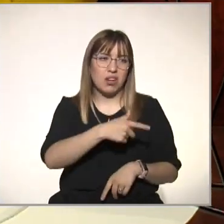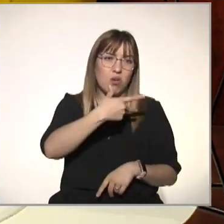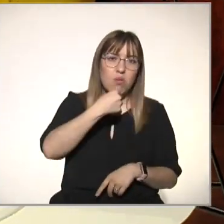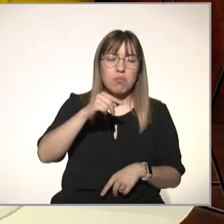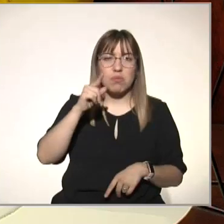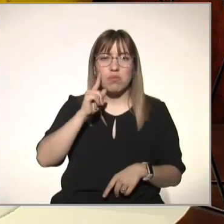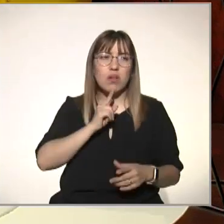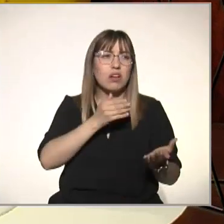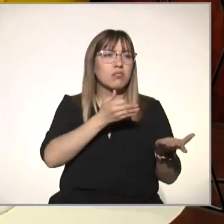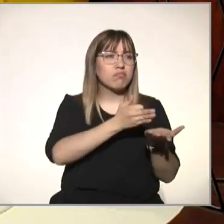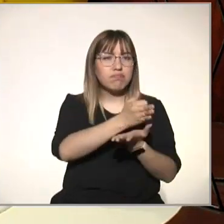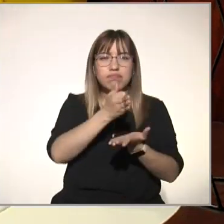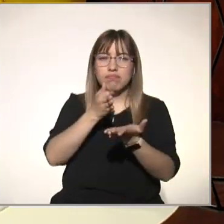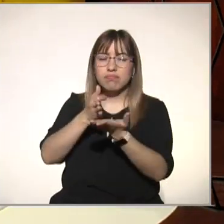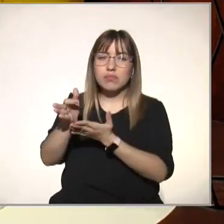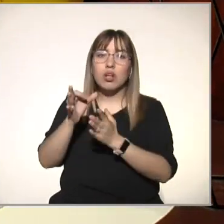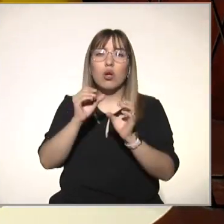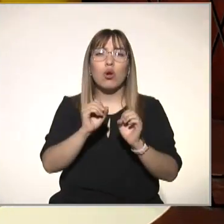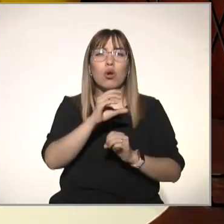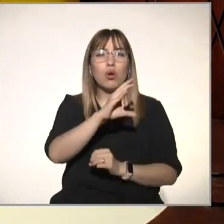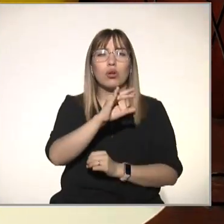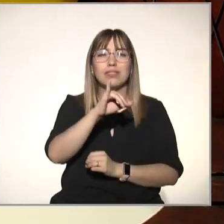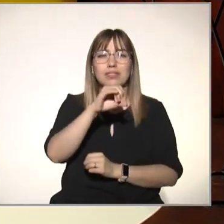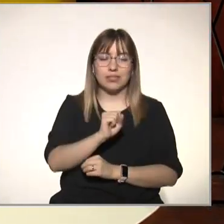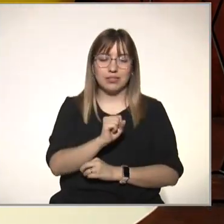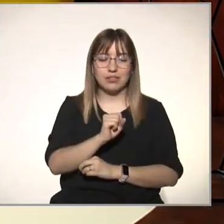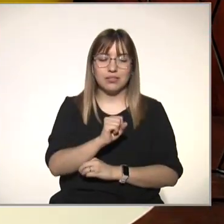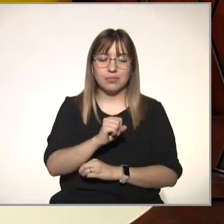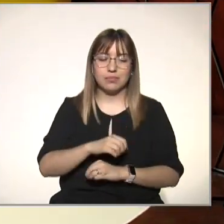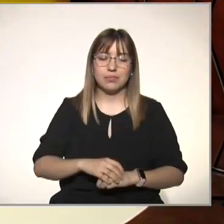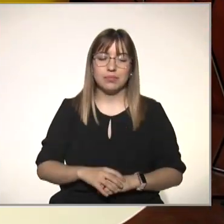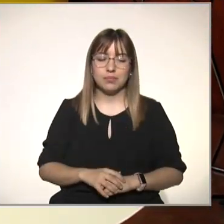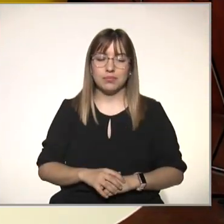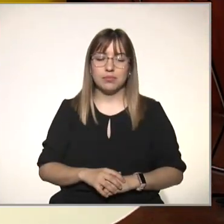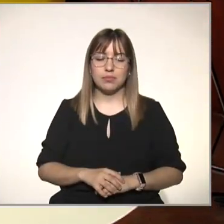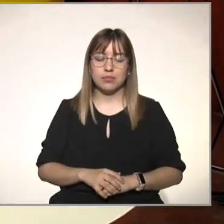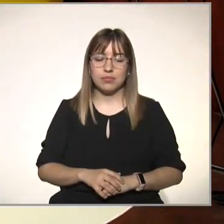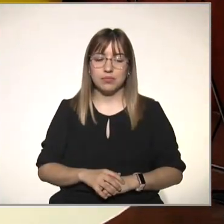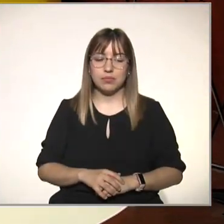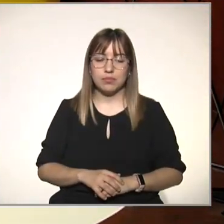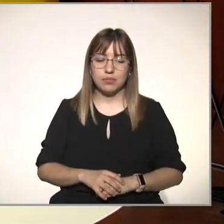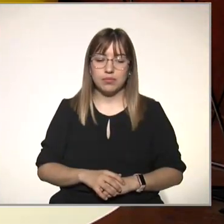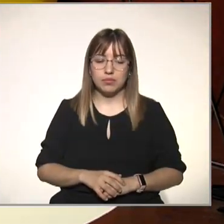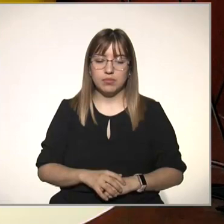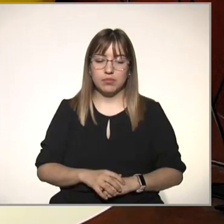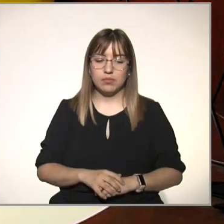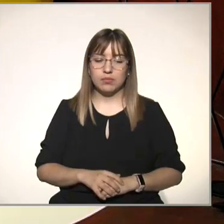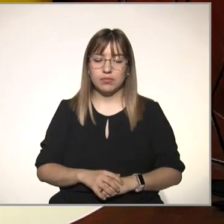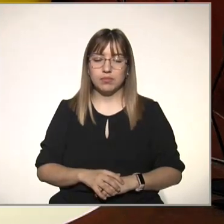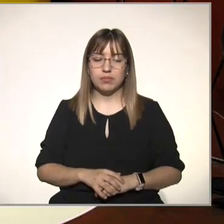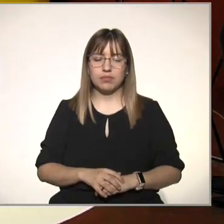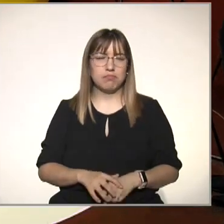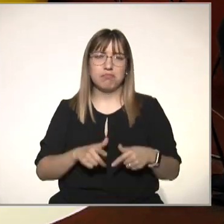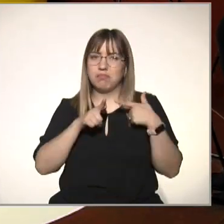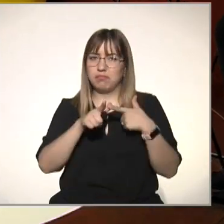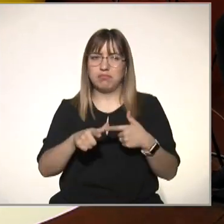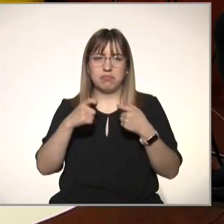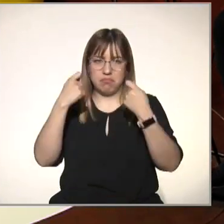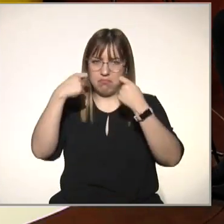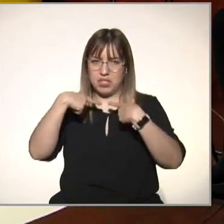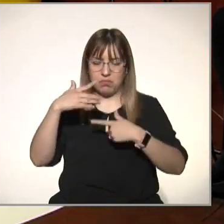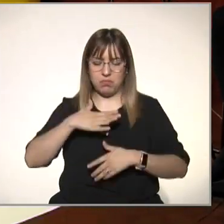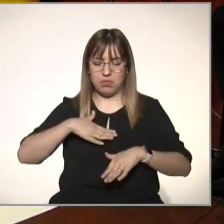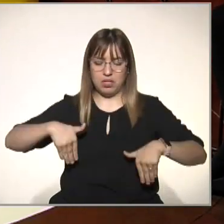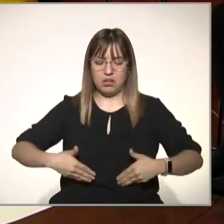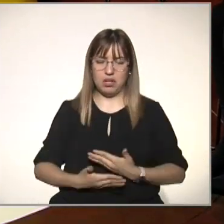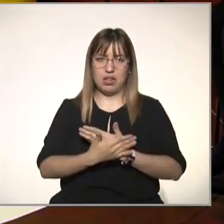es cis, ¿no? Cis es el prefijo que se usa para describir a las personas que se continúan identificando con ese género que se les asigna al nacer,